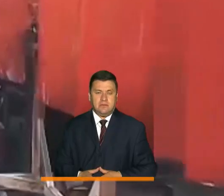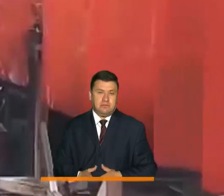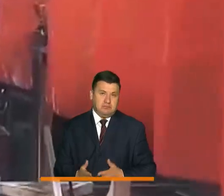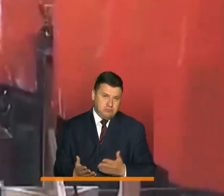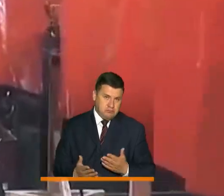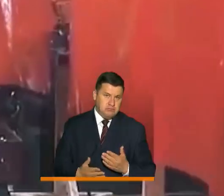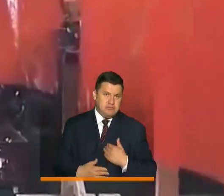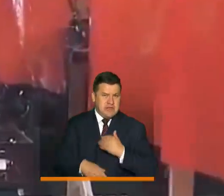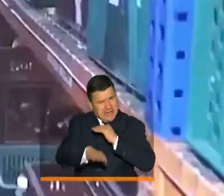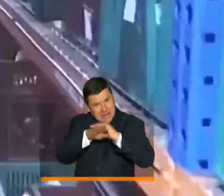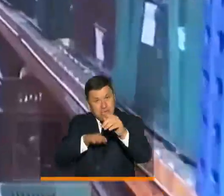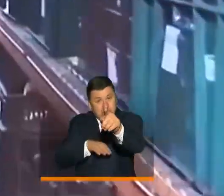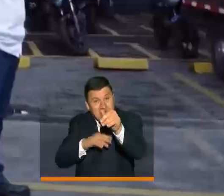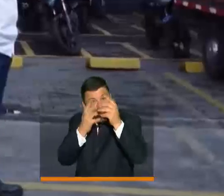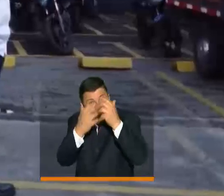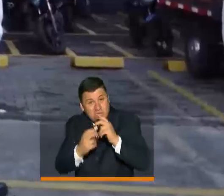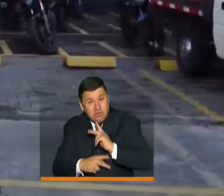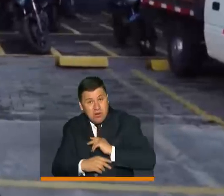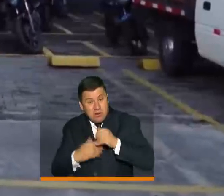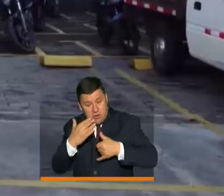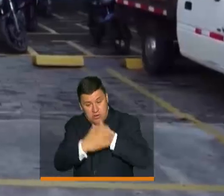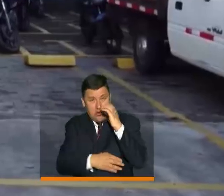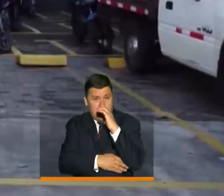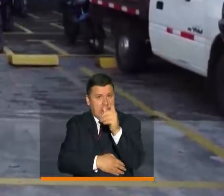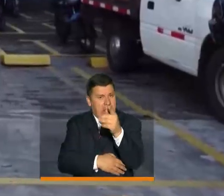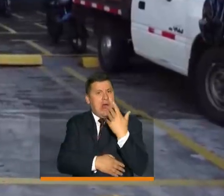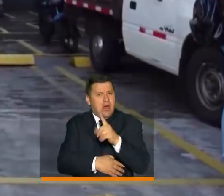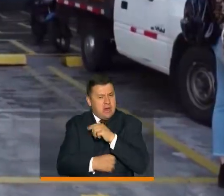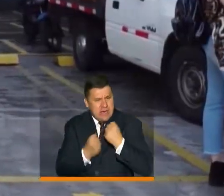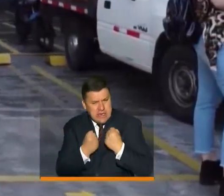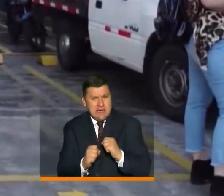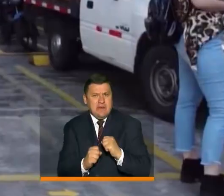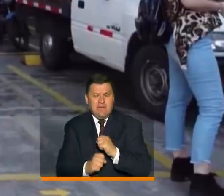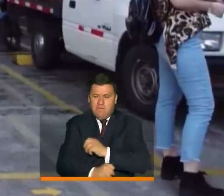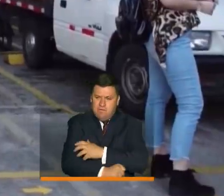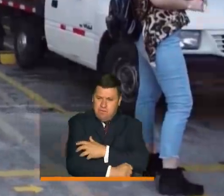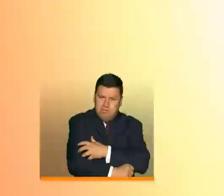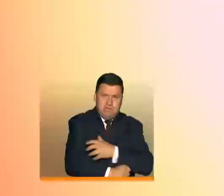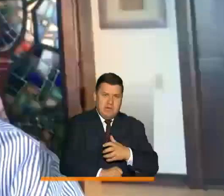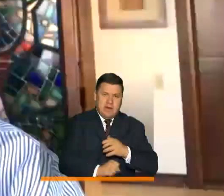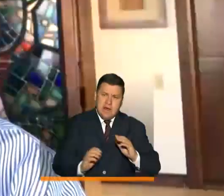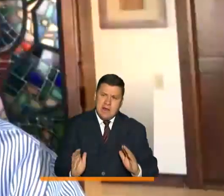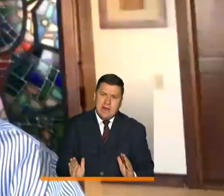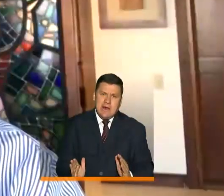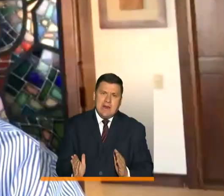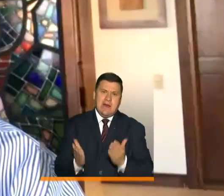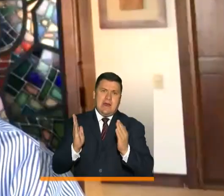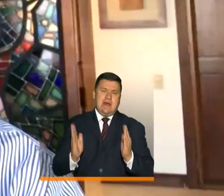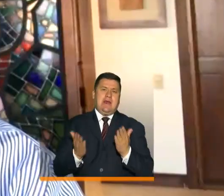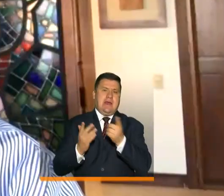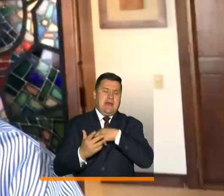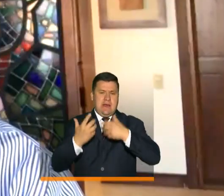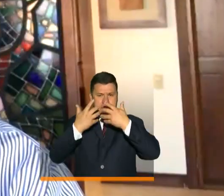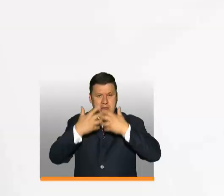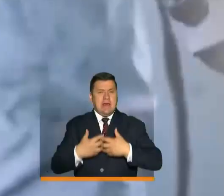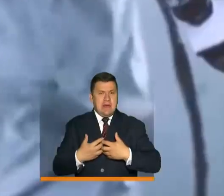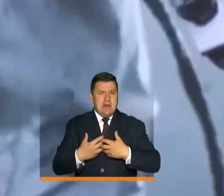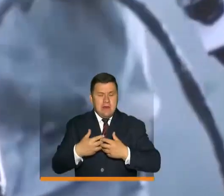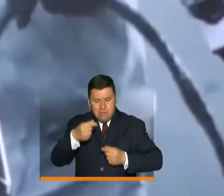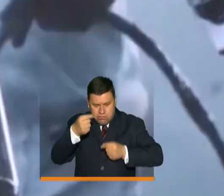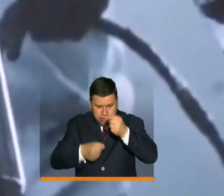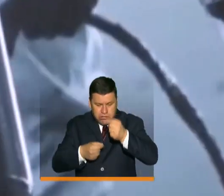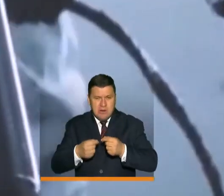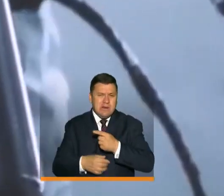Invito a todos los empresarios del país a que con esfuerzo y tenacidad recuperemos las empresas y la